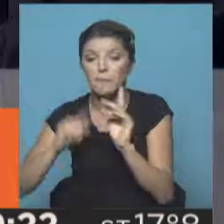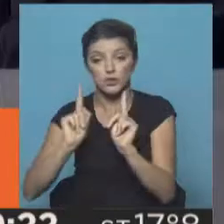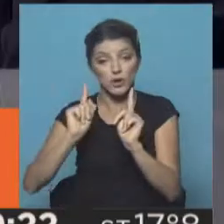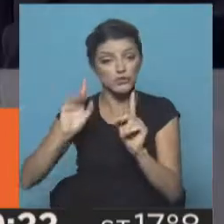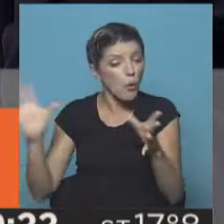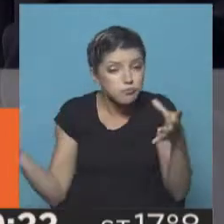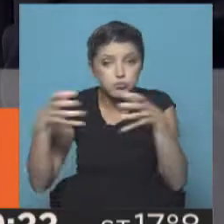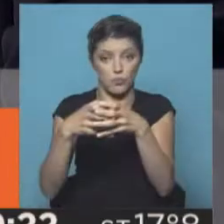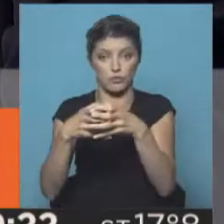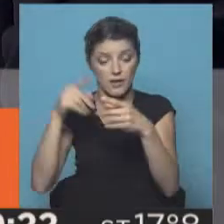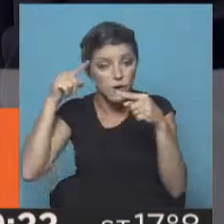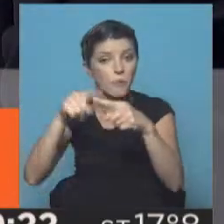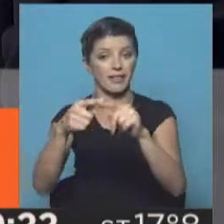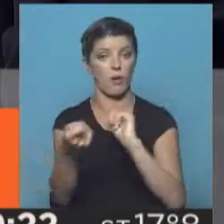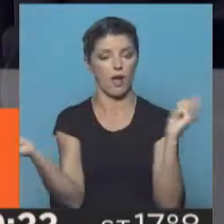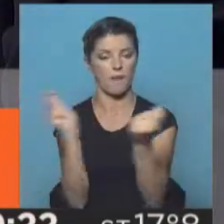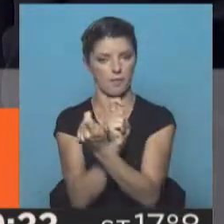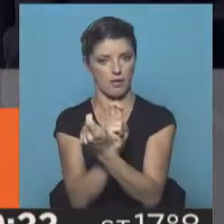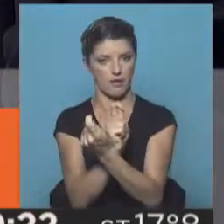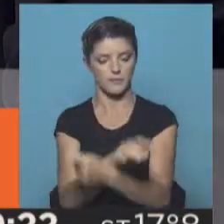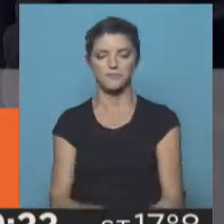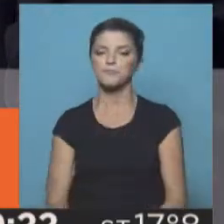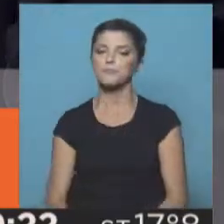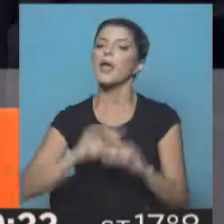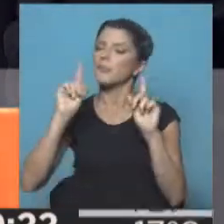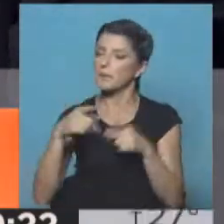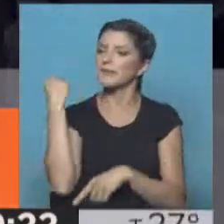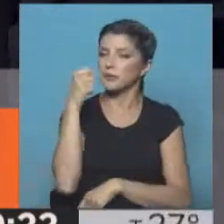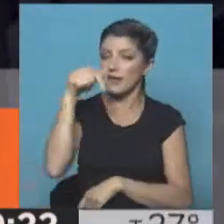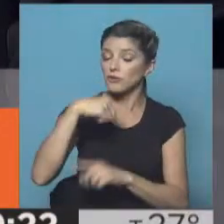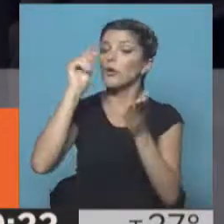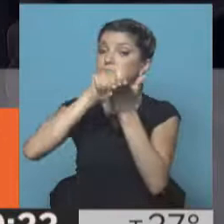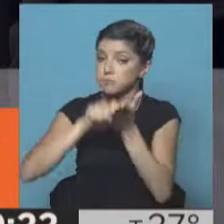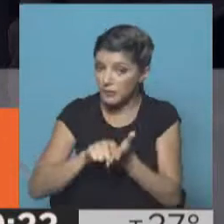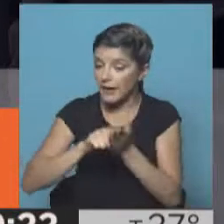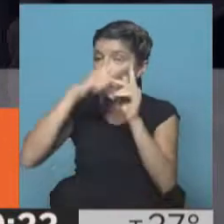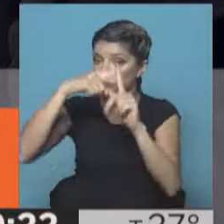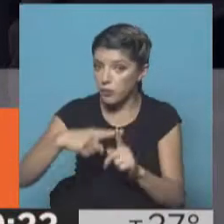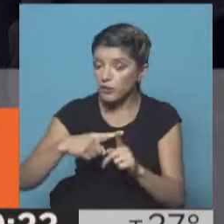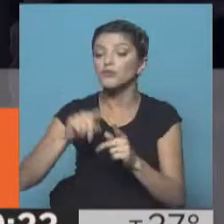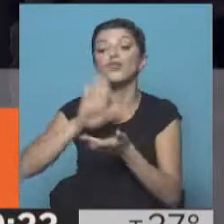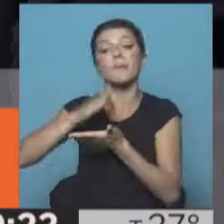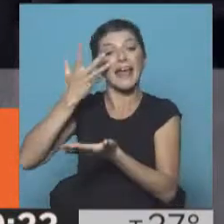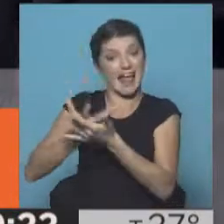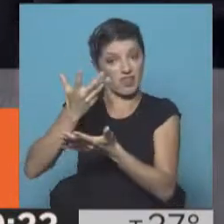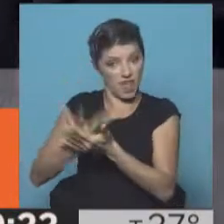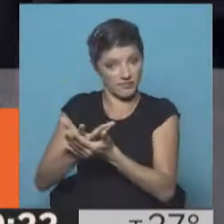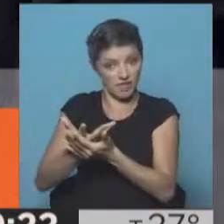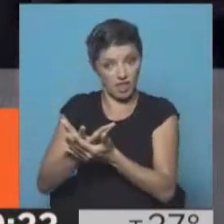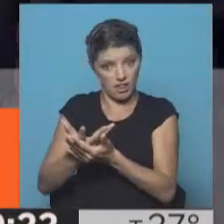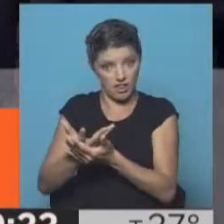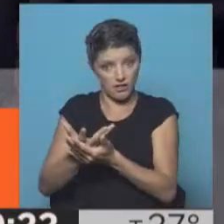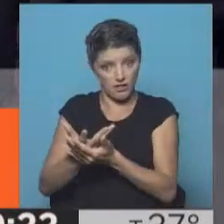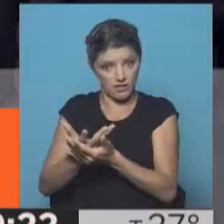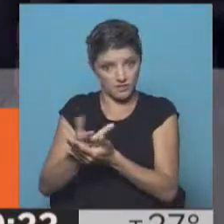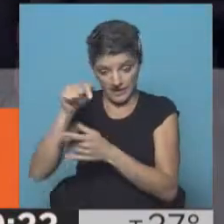hay que destacar quizás que esta medición tiene que ver con las canastas que había medido el INDEC también por primera vez desde la nueva gestión, que había